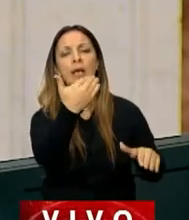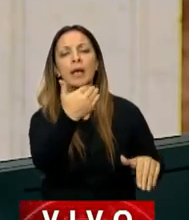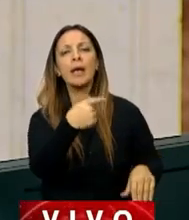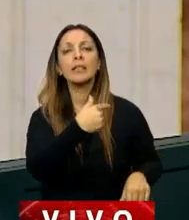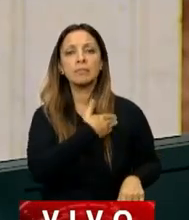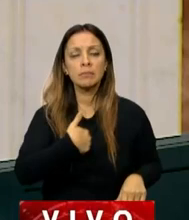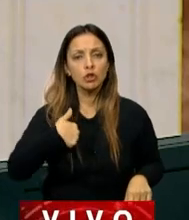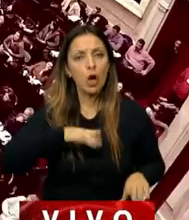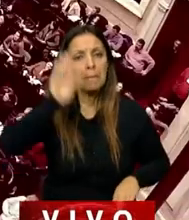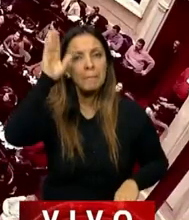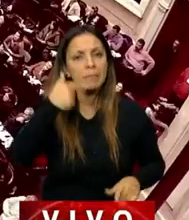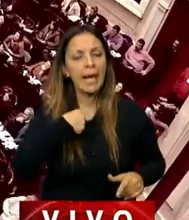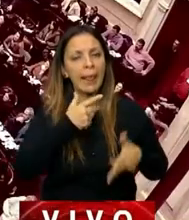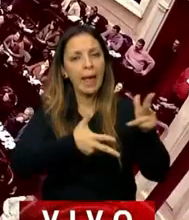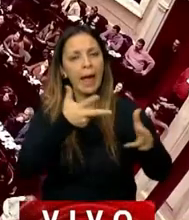yo le pedí la palabra